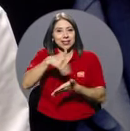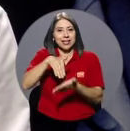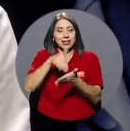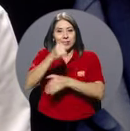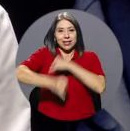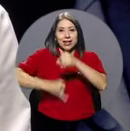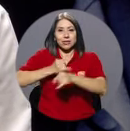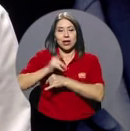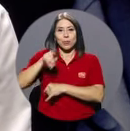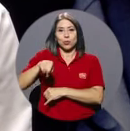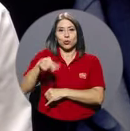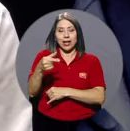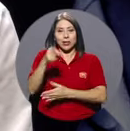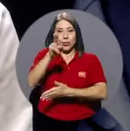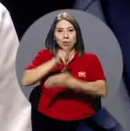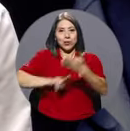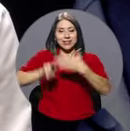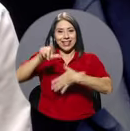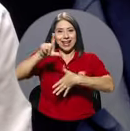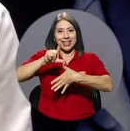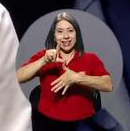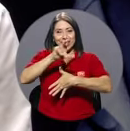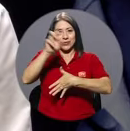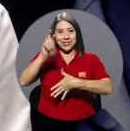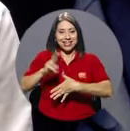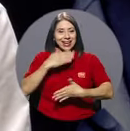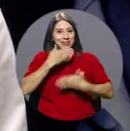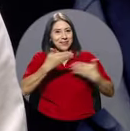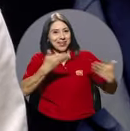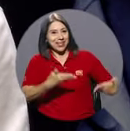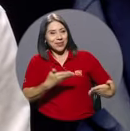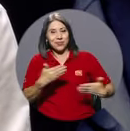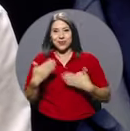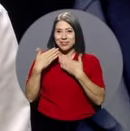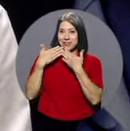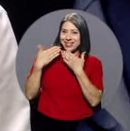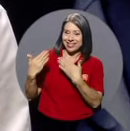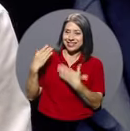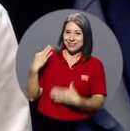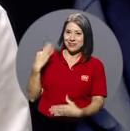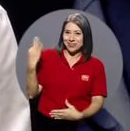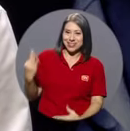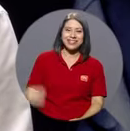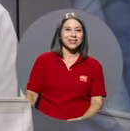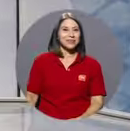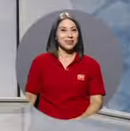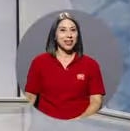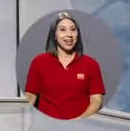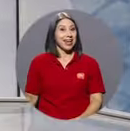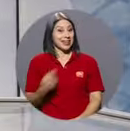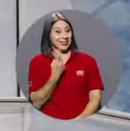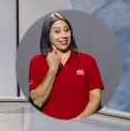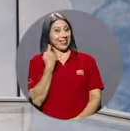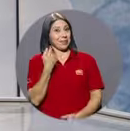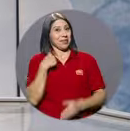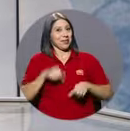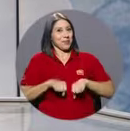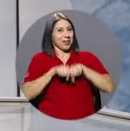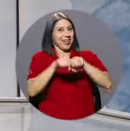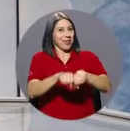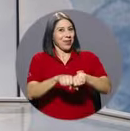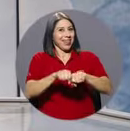Internacional de Posgrados de la Universidad Latina de Costa Rica. Bienvenido. Muchísimas gracias por la invitación. Yo recientemente me gradué de la